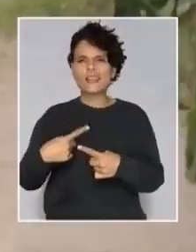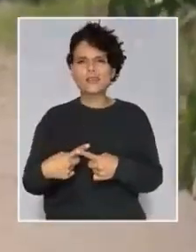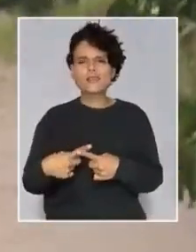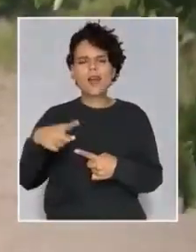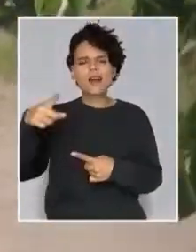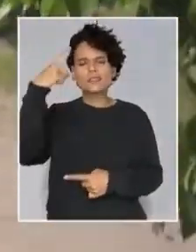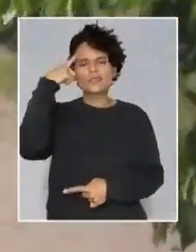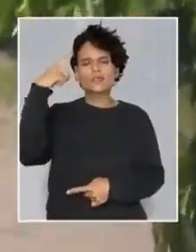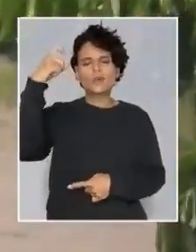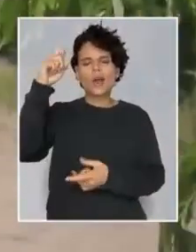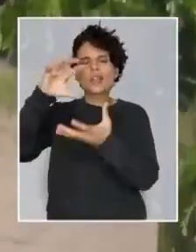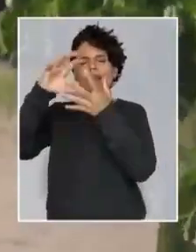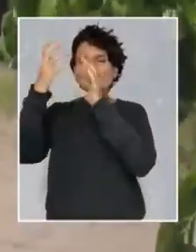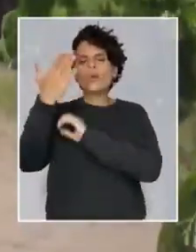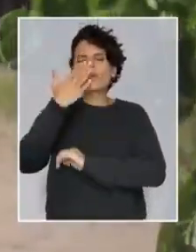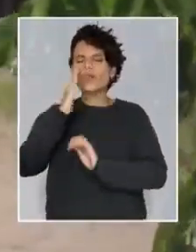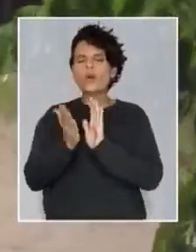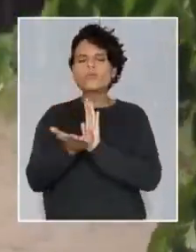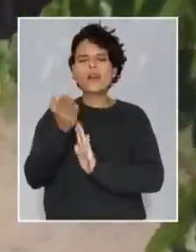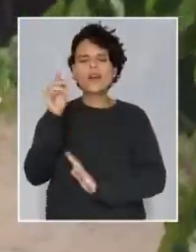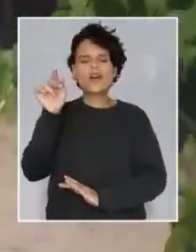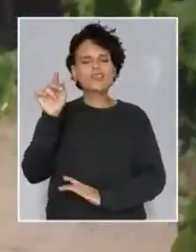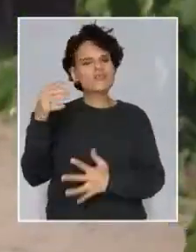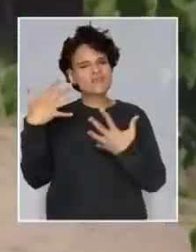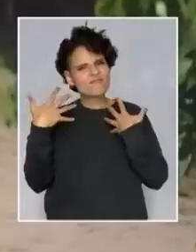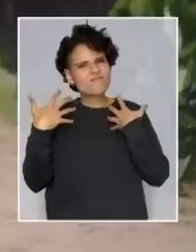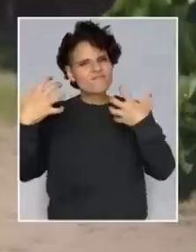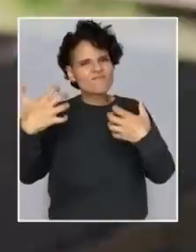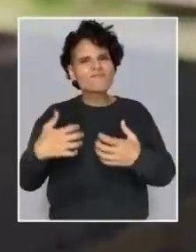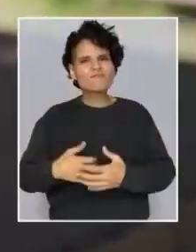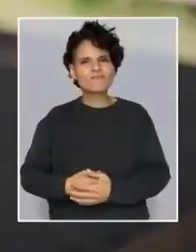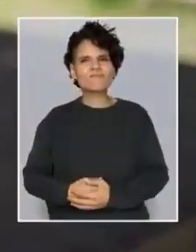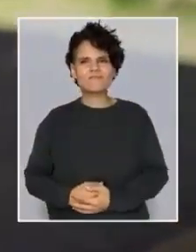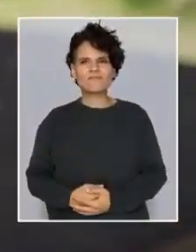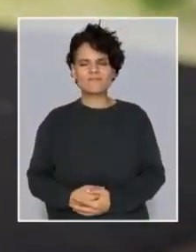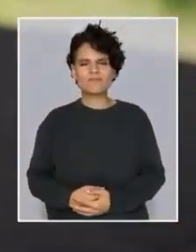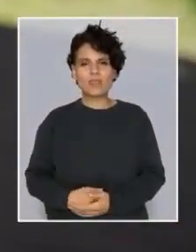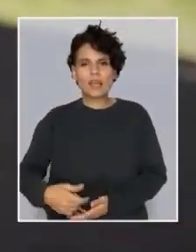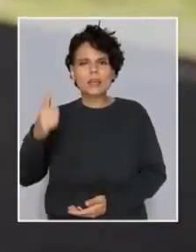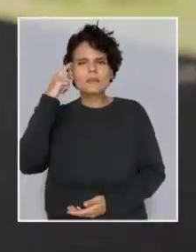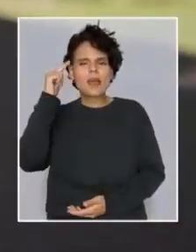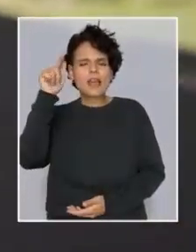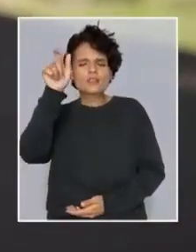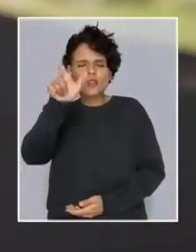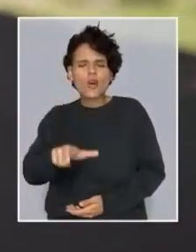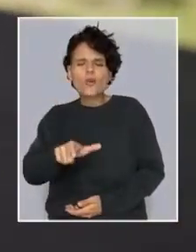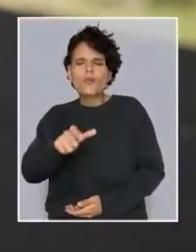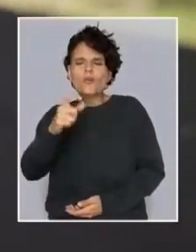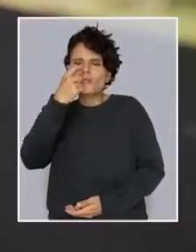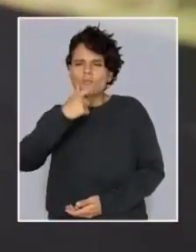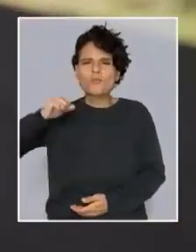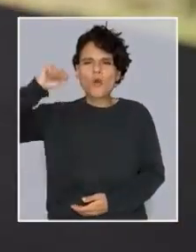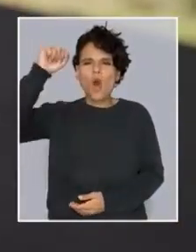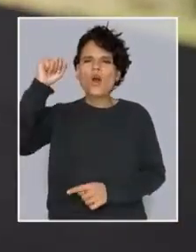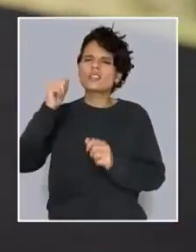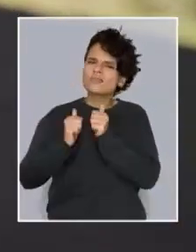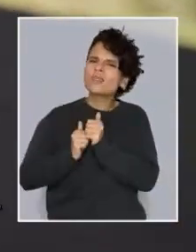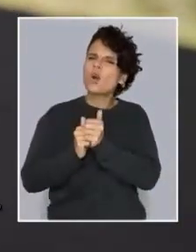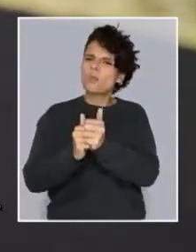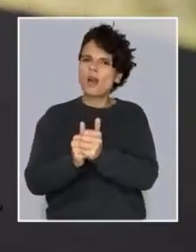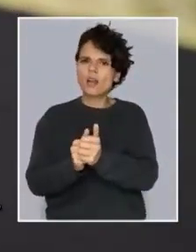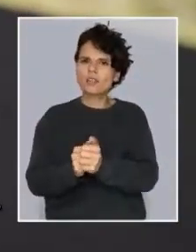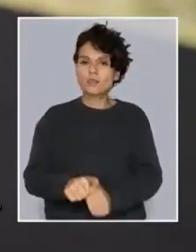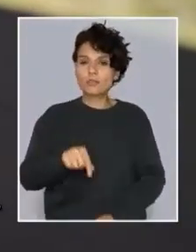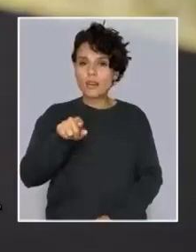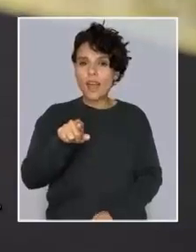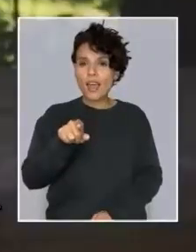coraje de tener utopía, de pensar en un mundo mejor. Y pienso en Boris y lo acompaño, no